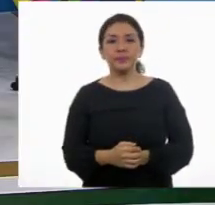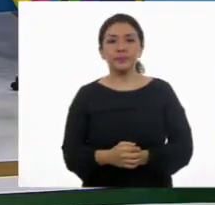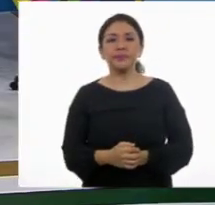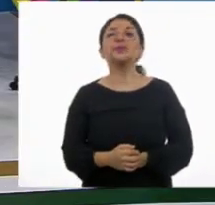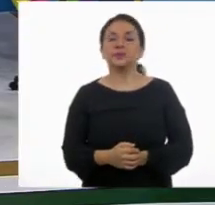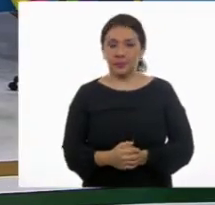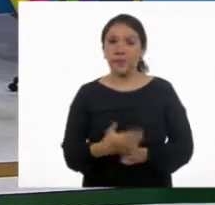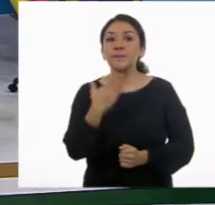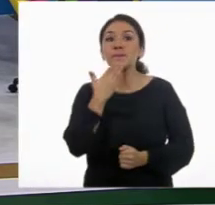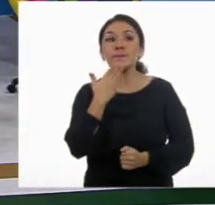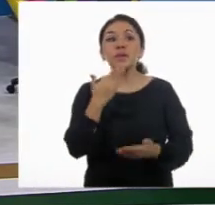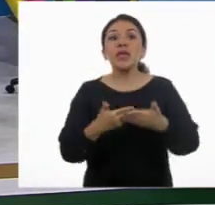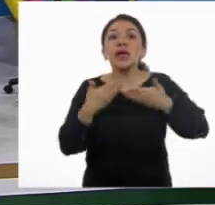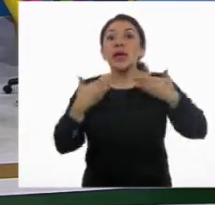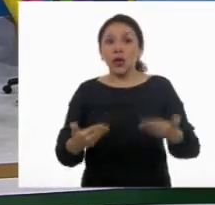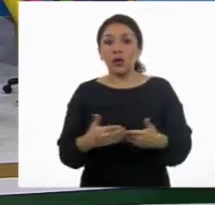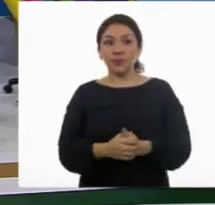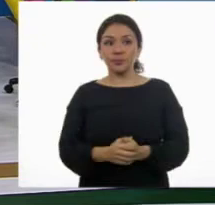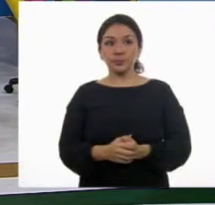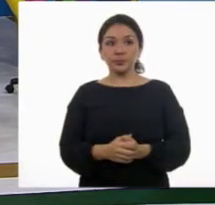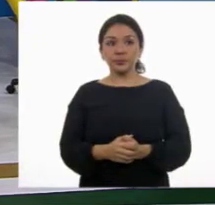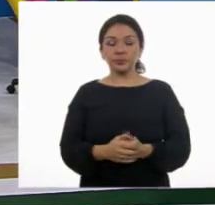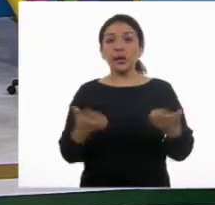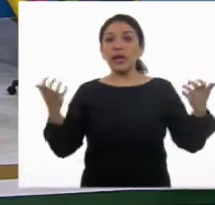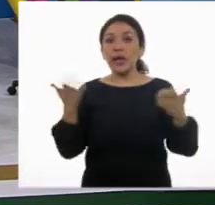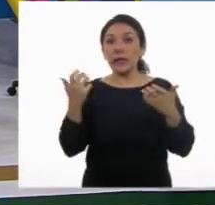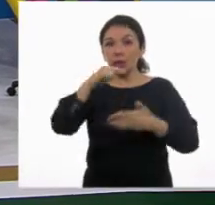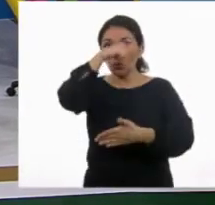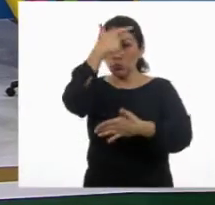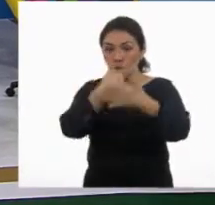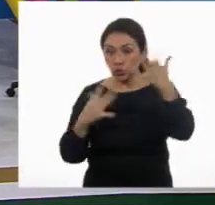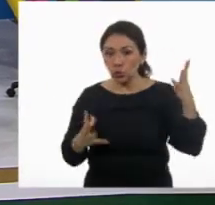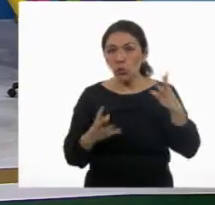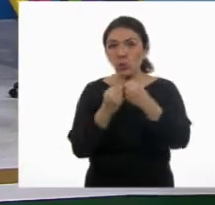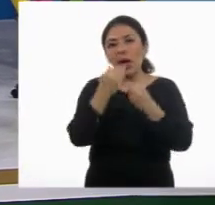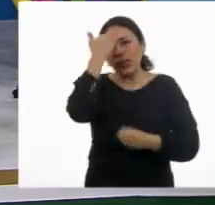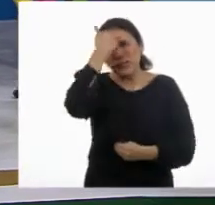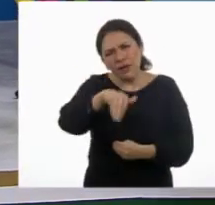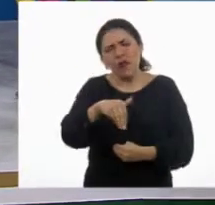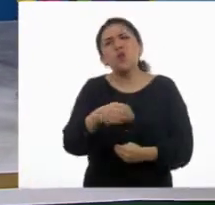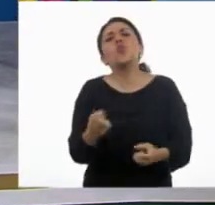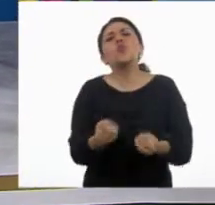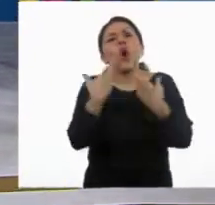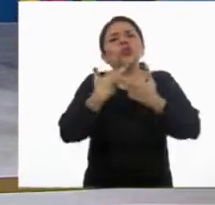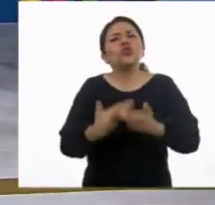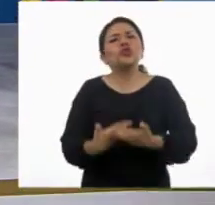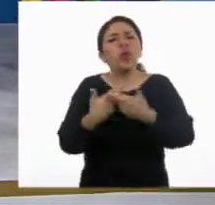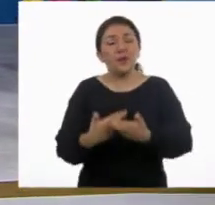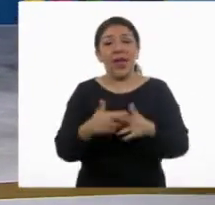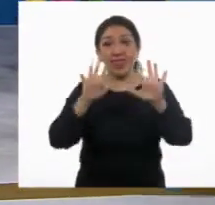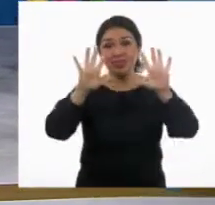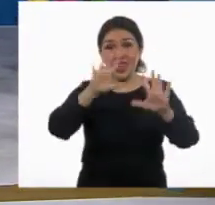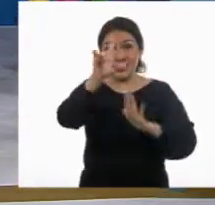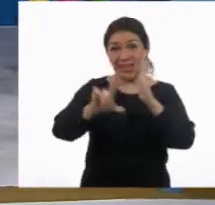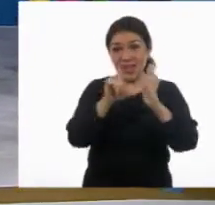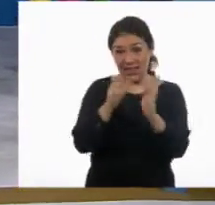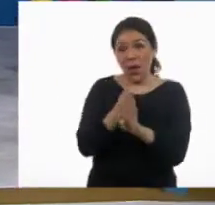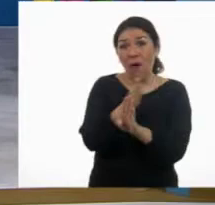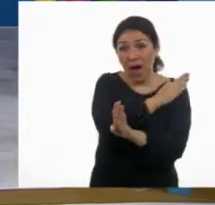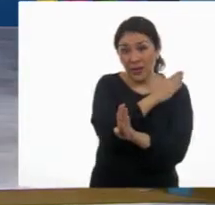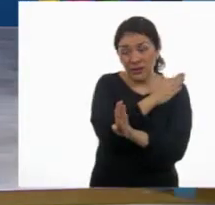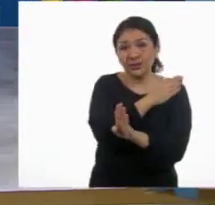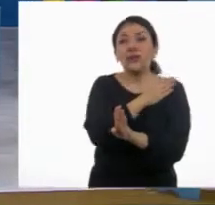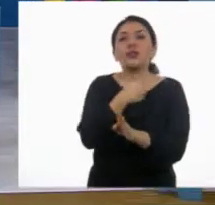Muy bien. Ahora sí, vamos a hacer la suma para saber cuánto nos sobra de los 10 litros que teníamos